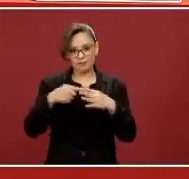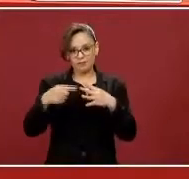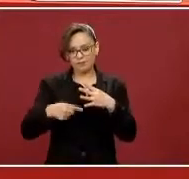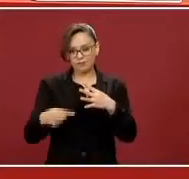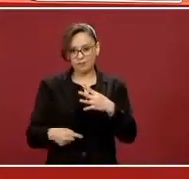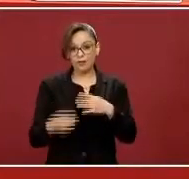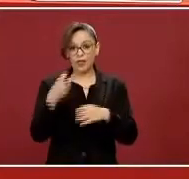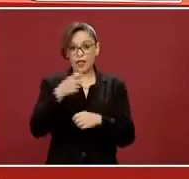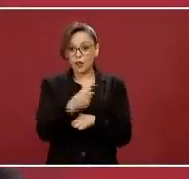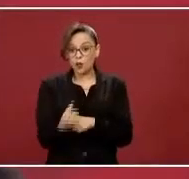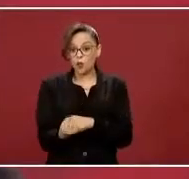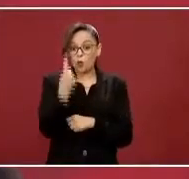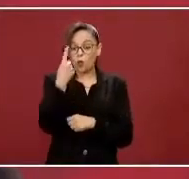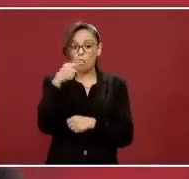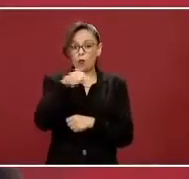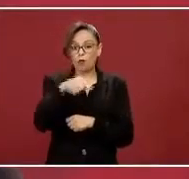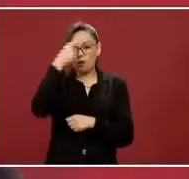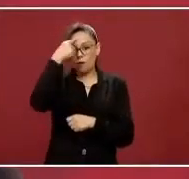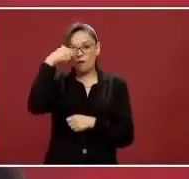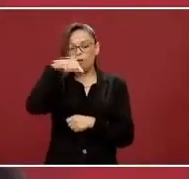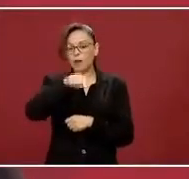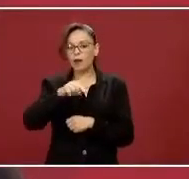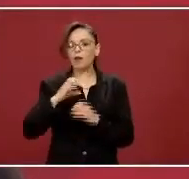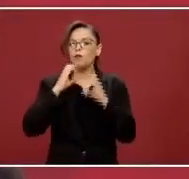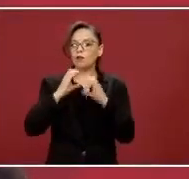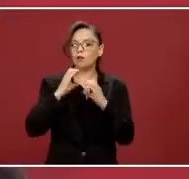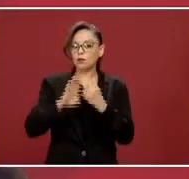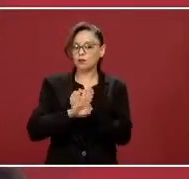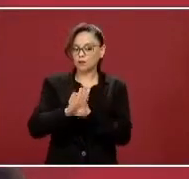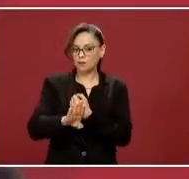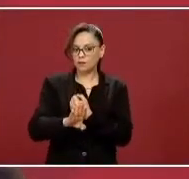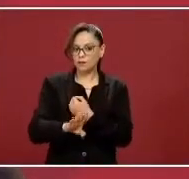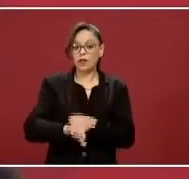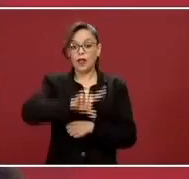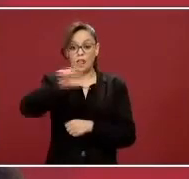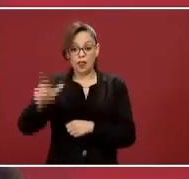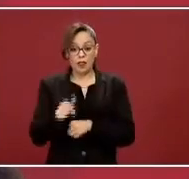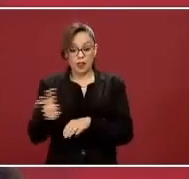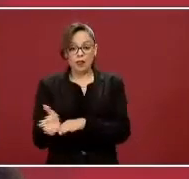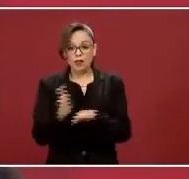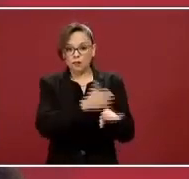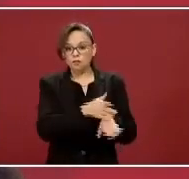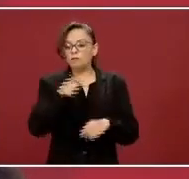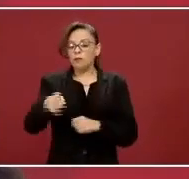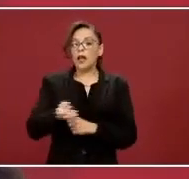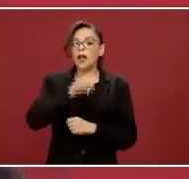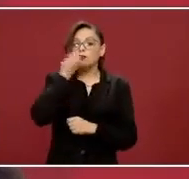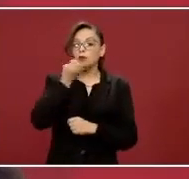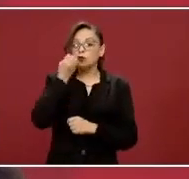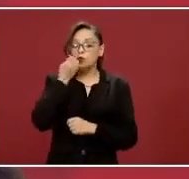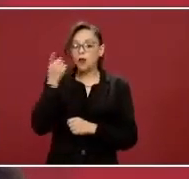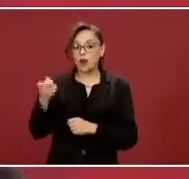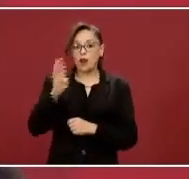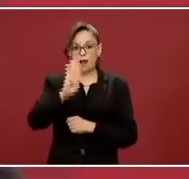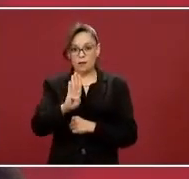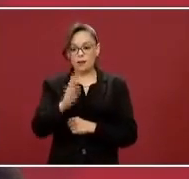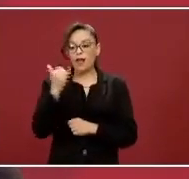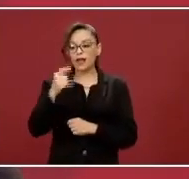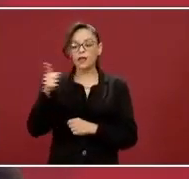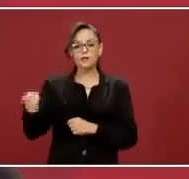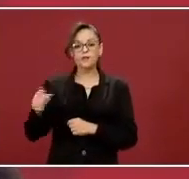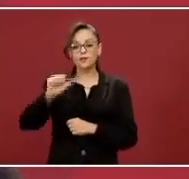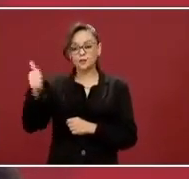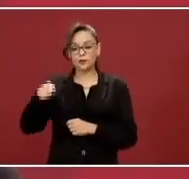medidas, pero la medida, la siguiente es la de las escuelas, la B, y la medida C es